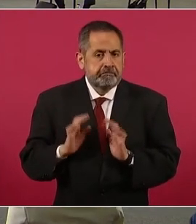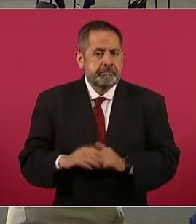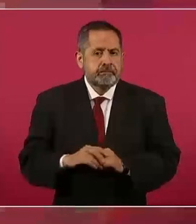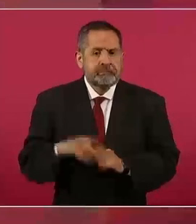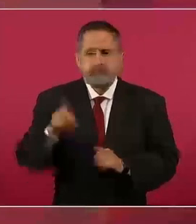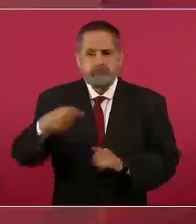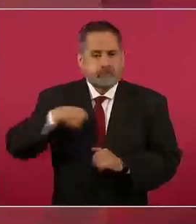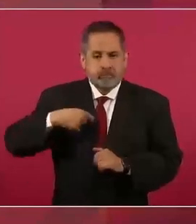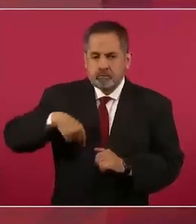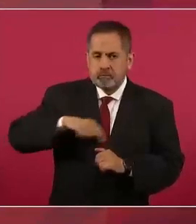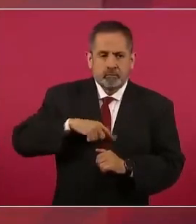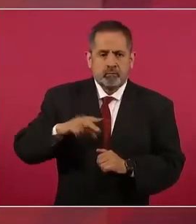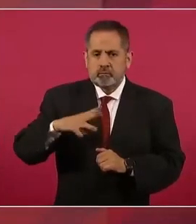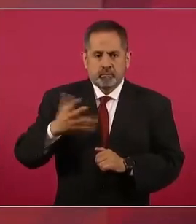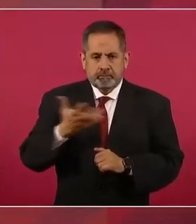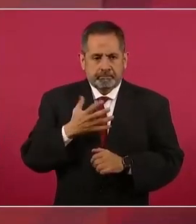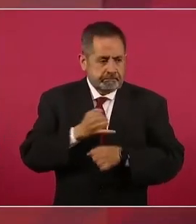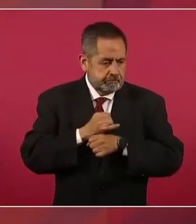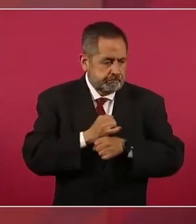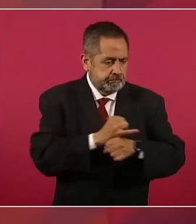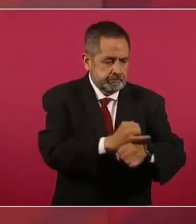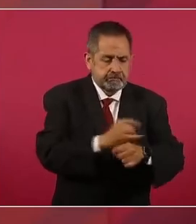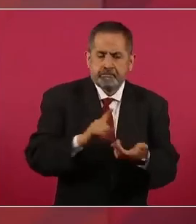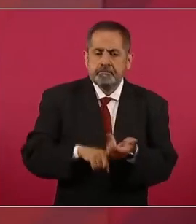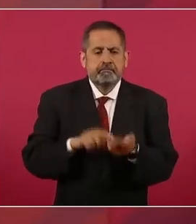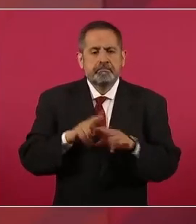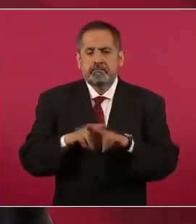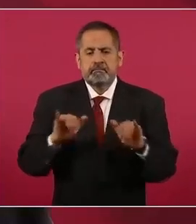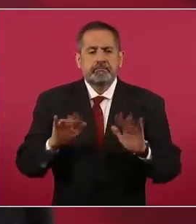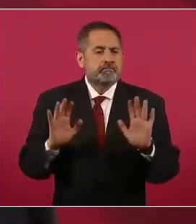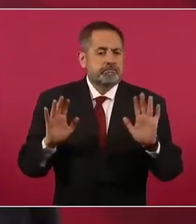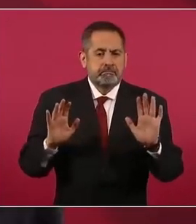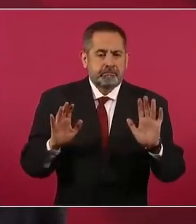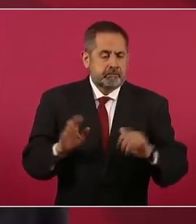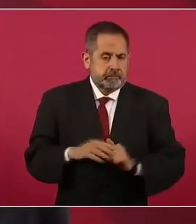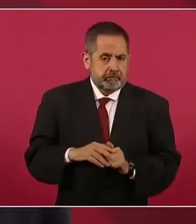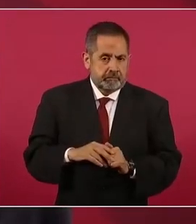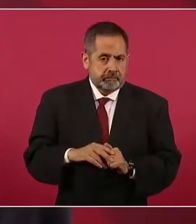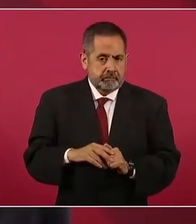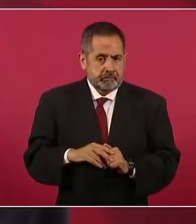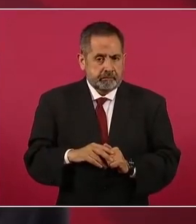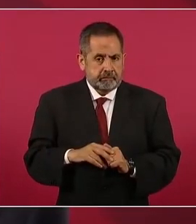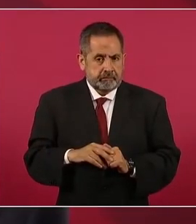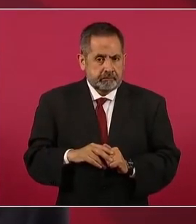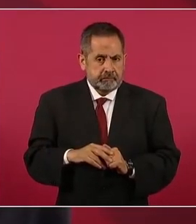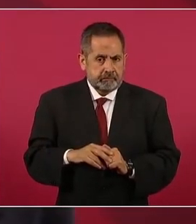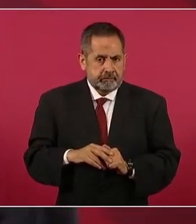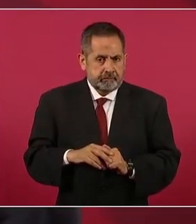pero no hace las investigaciones en ningún caso. Así que,